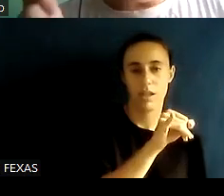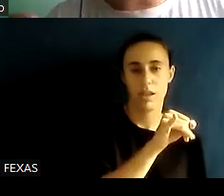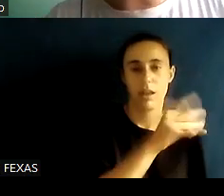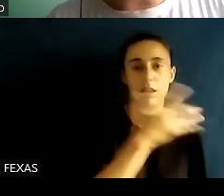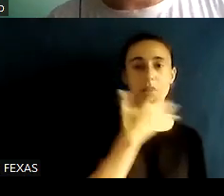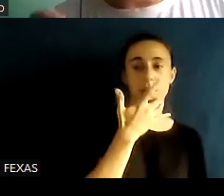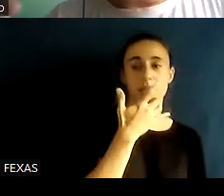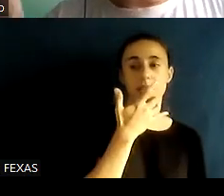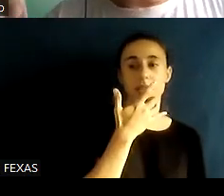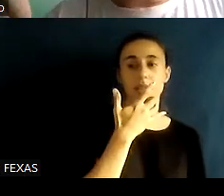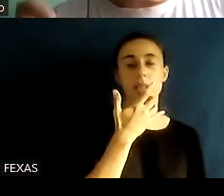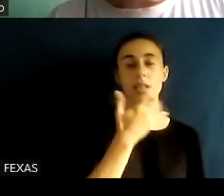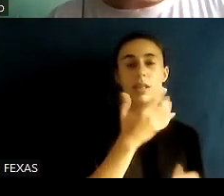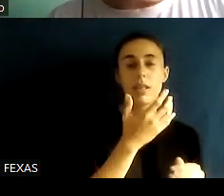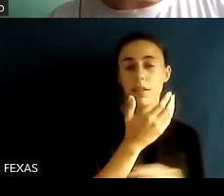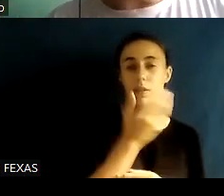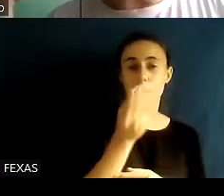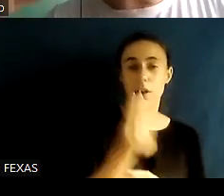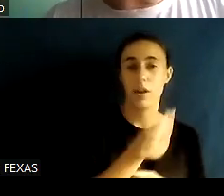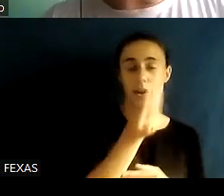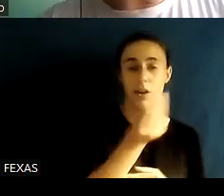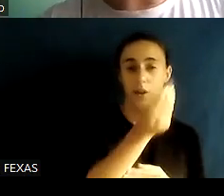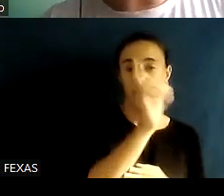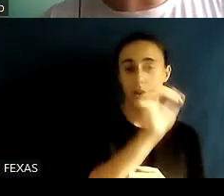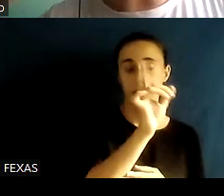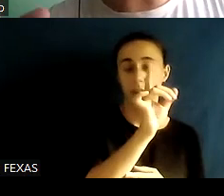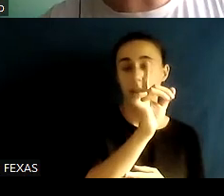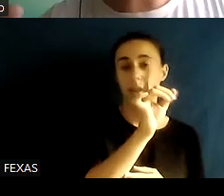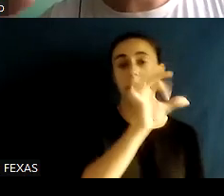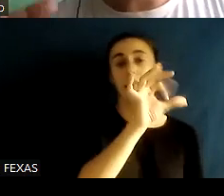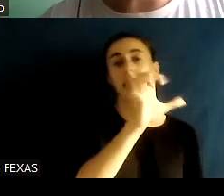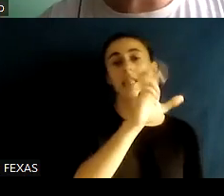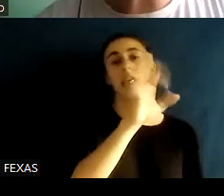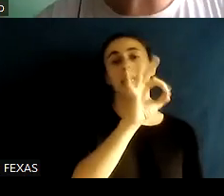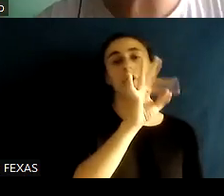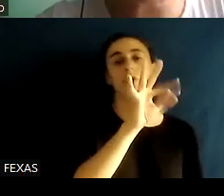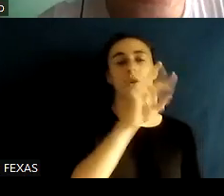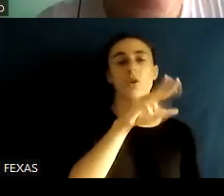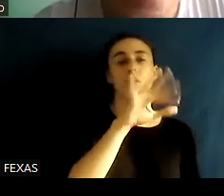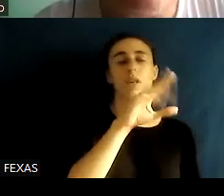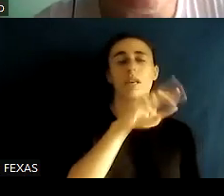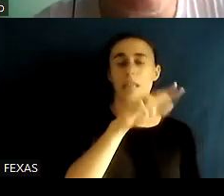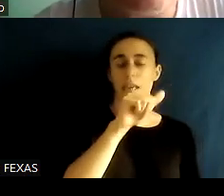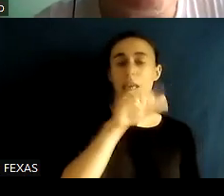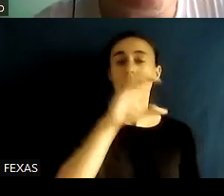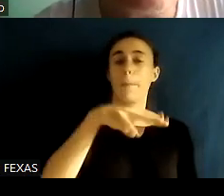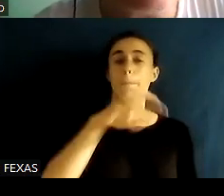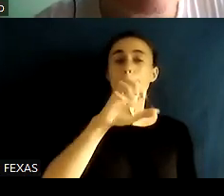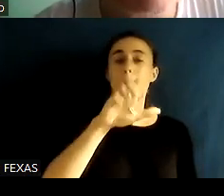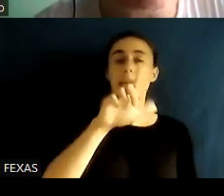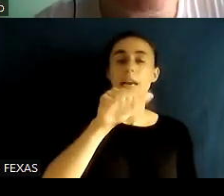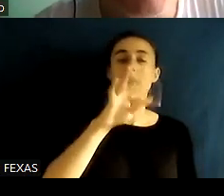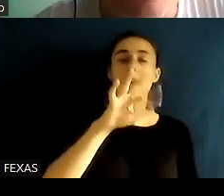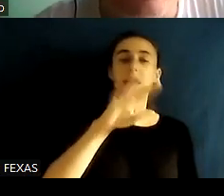en la formación de a partir del triptófano, de la serotonina y de la melatonina, si no vamos reponiendo el selenio y el zinc,